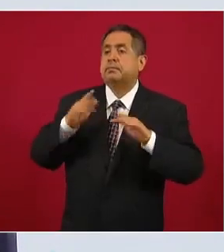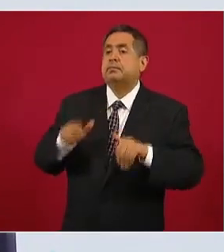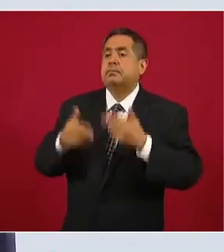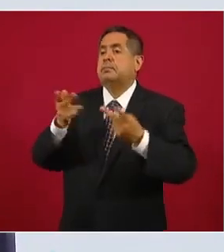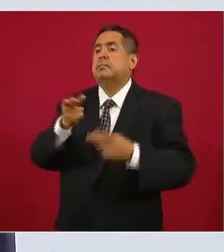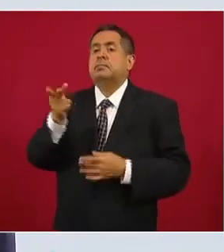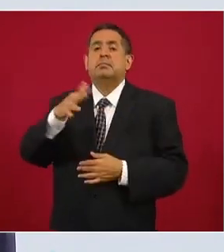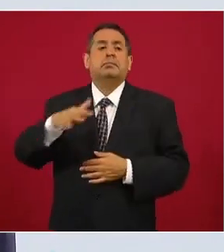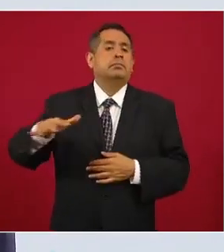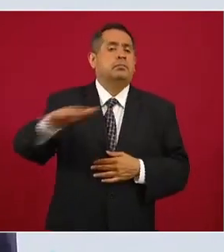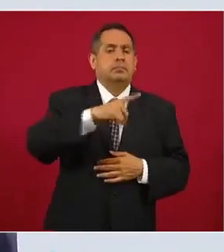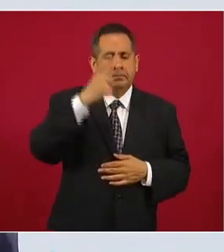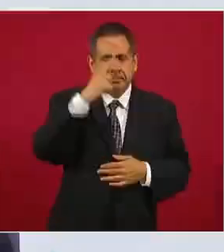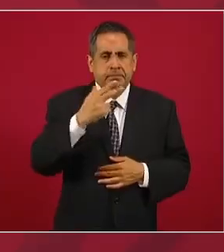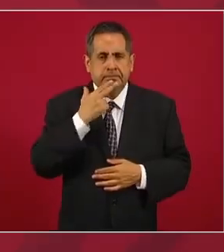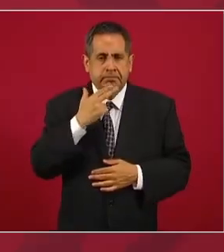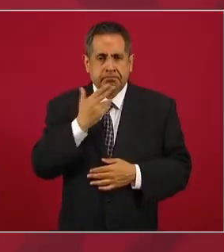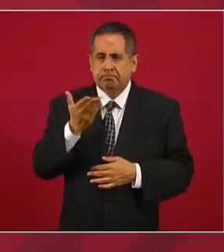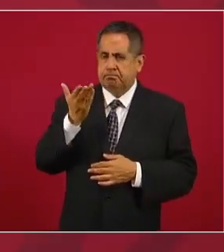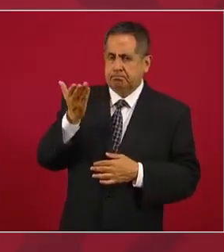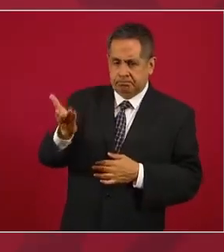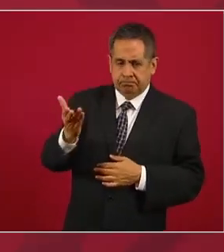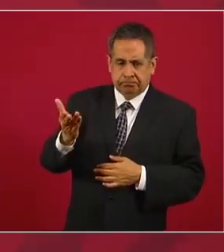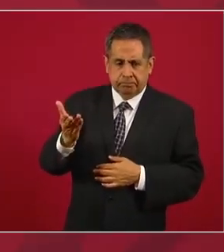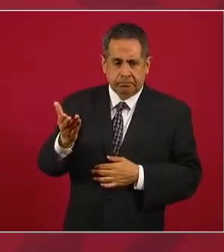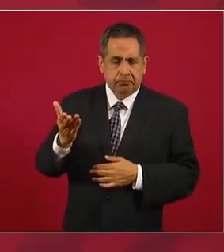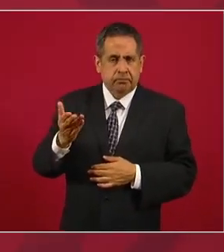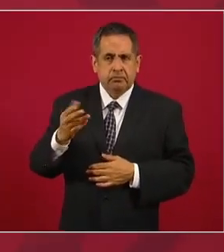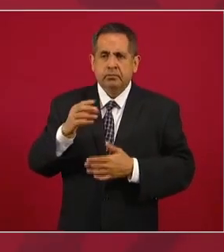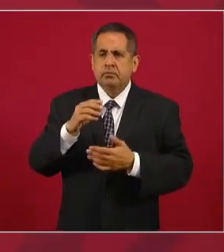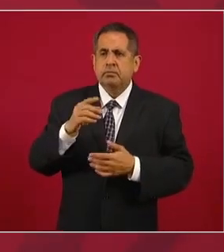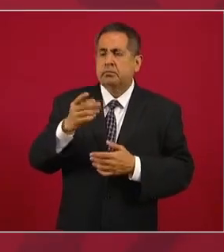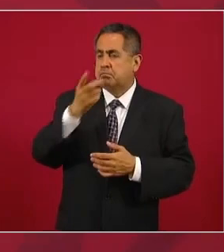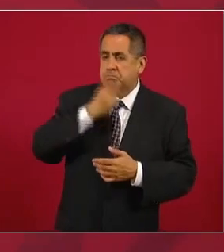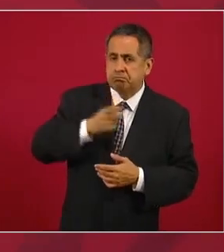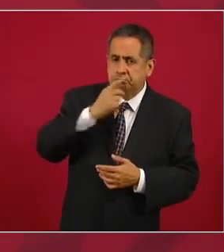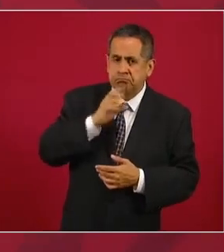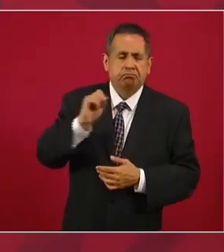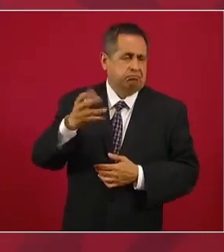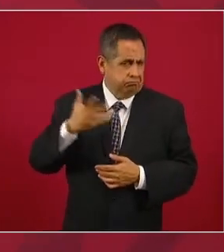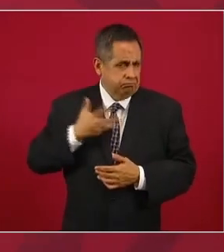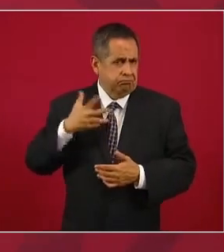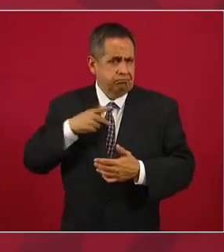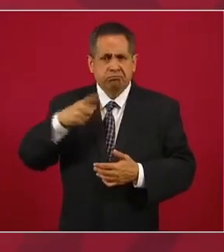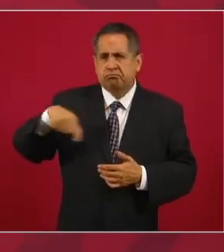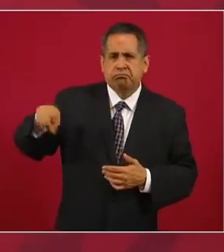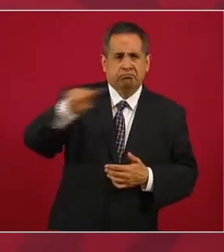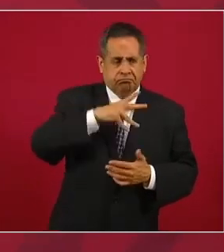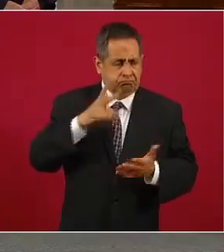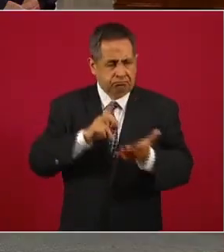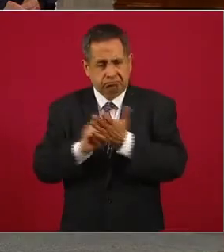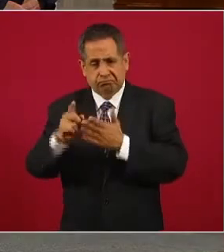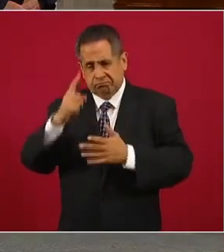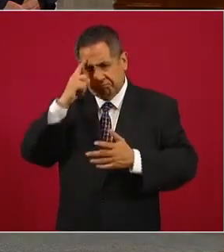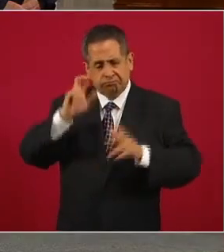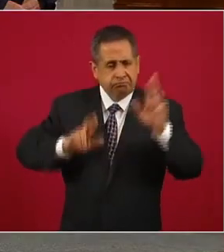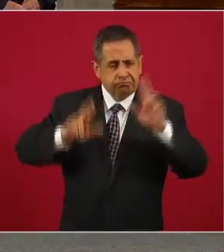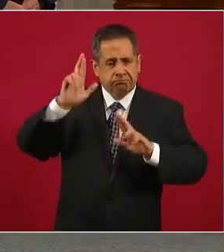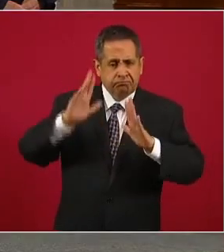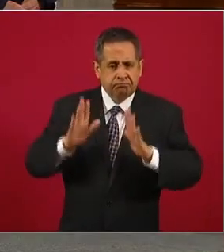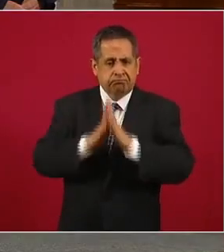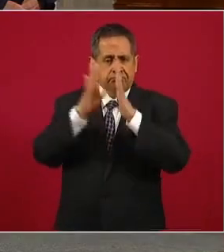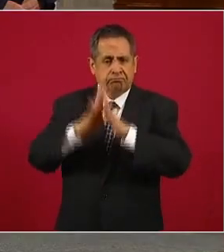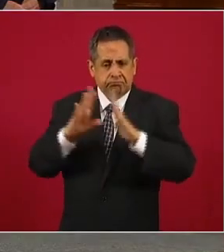popular pedida reafirma el derecho a participar en los